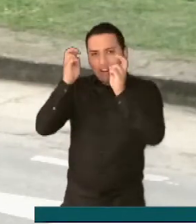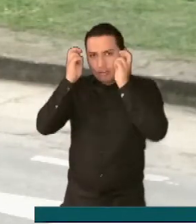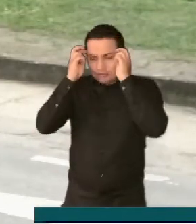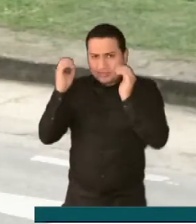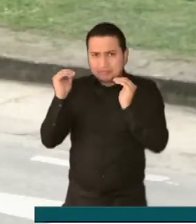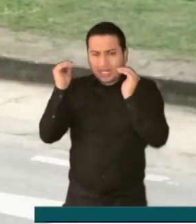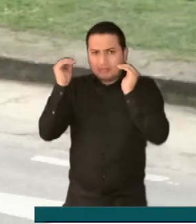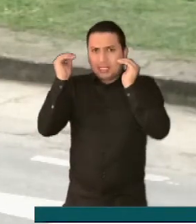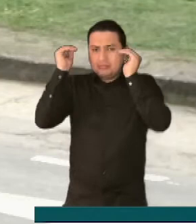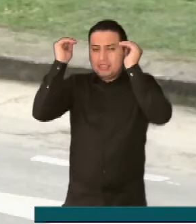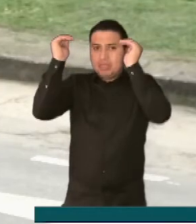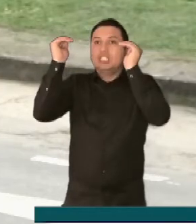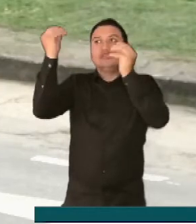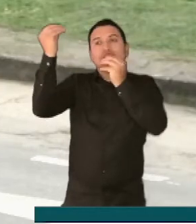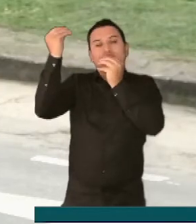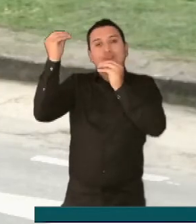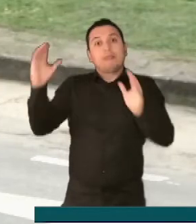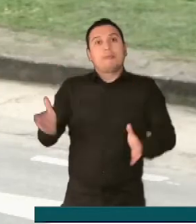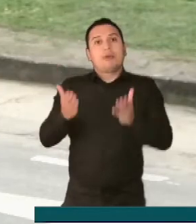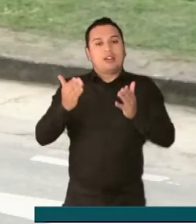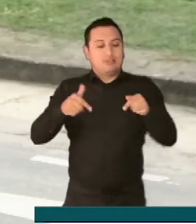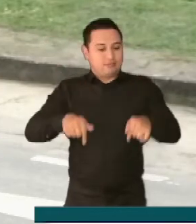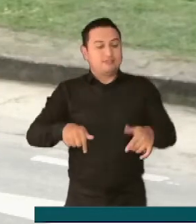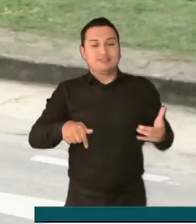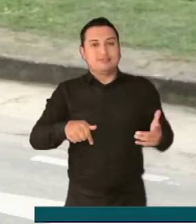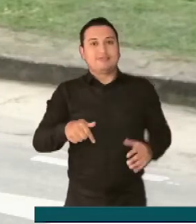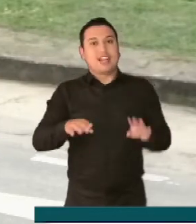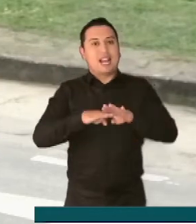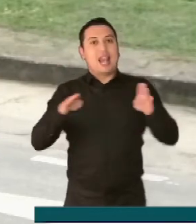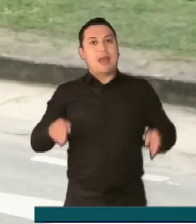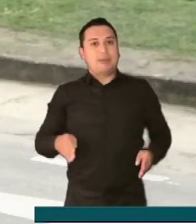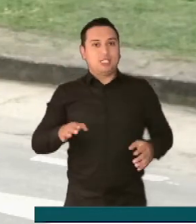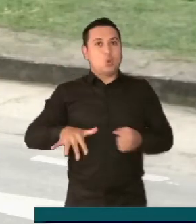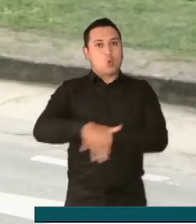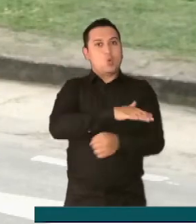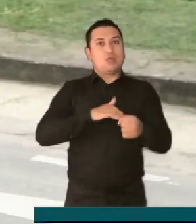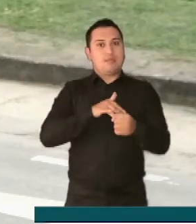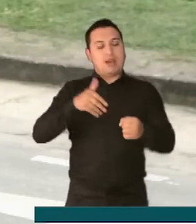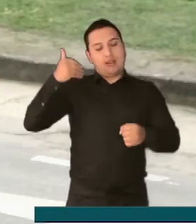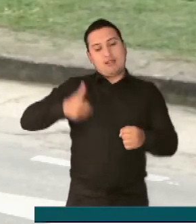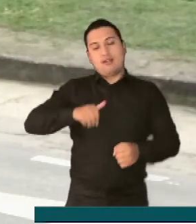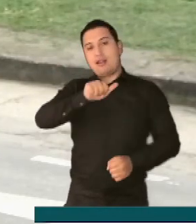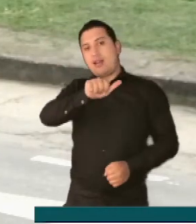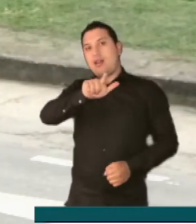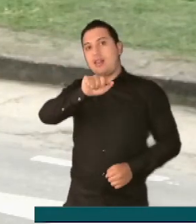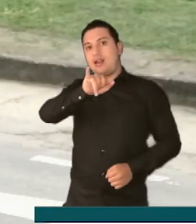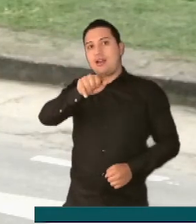formativo. Informó desde la mesa en Cundinamarca Alejandro Mejía para Enlace 13.